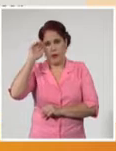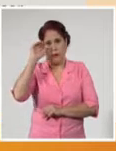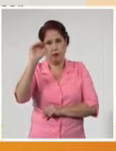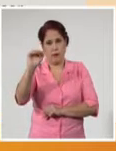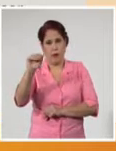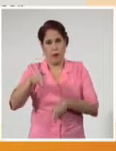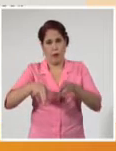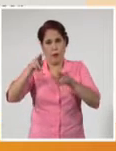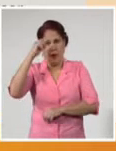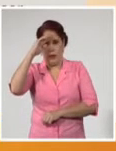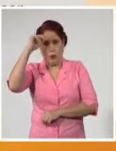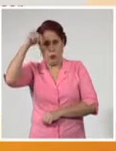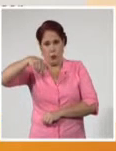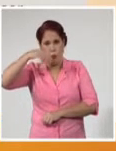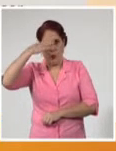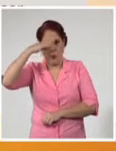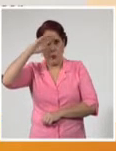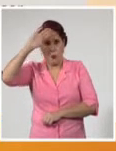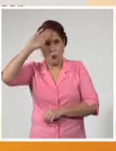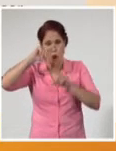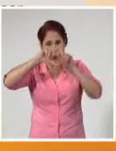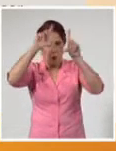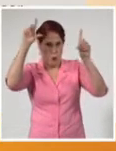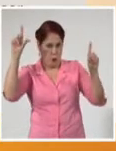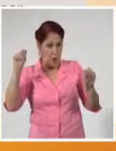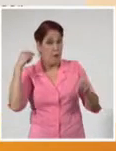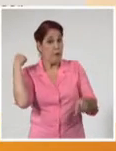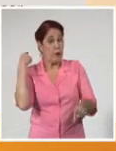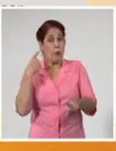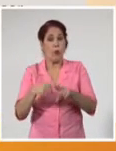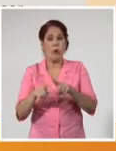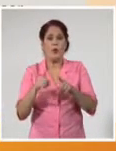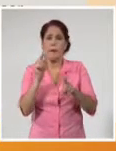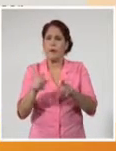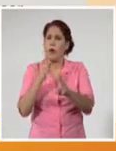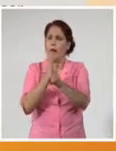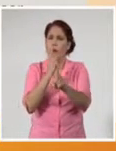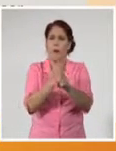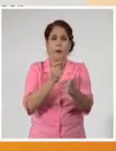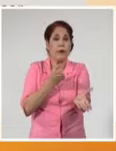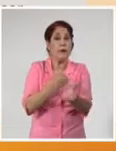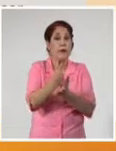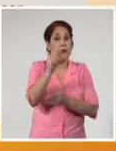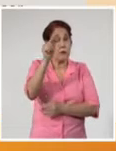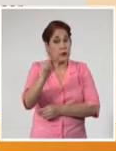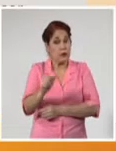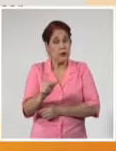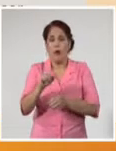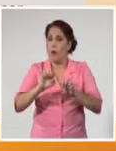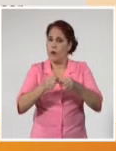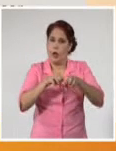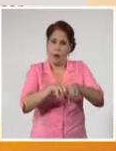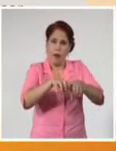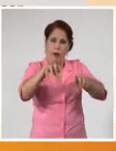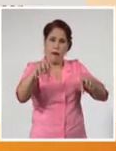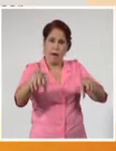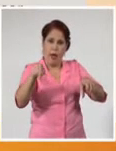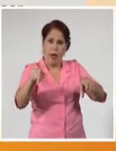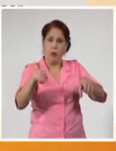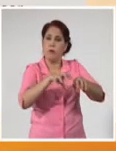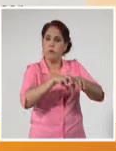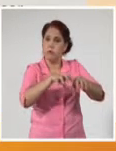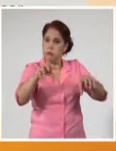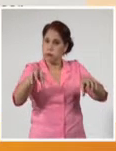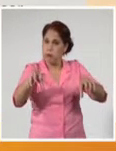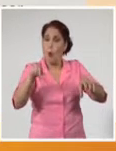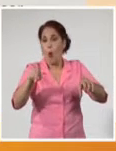instituciones de salud designadas al efecto. Todos los contactos directos de estos viajeros serán aislados en centros designados para ello